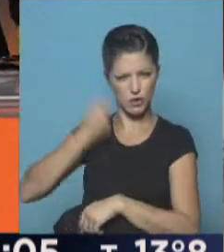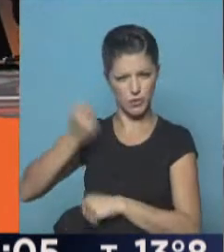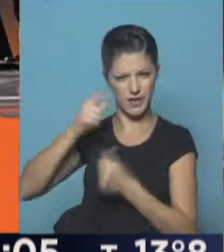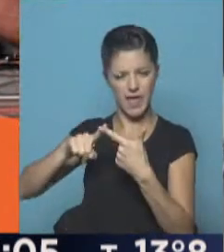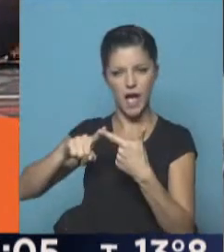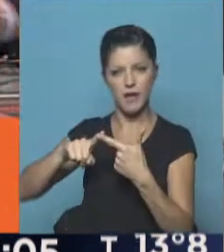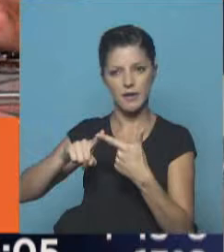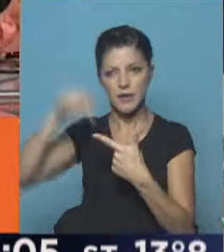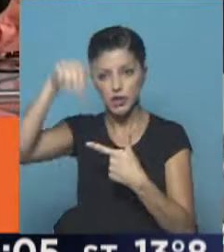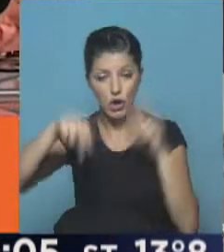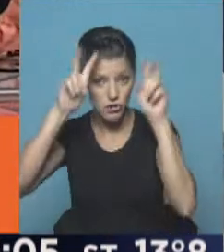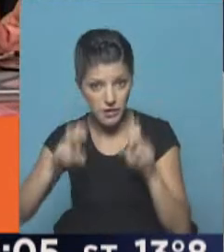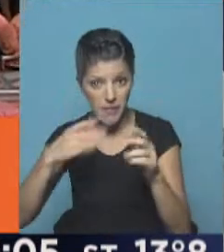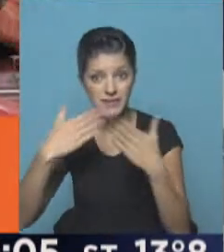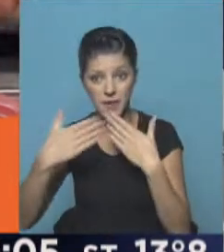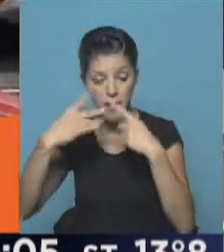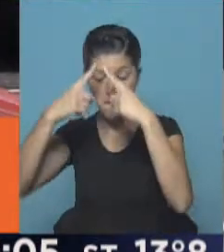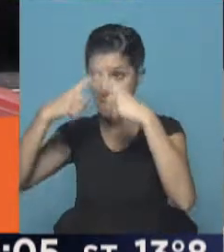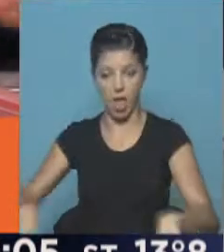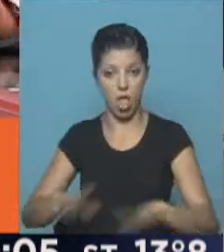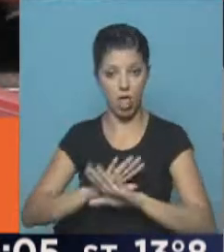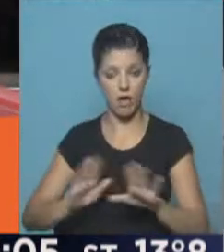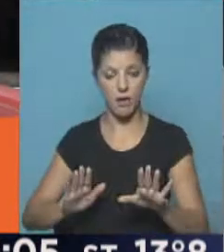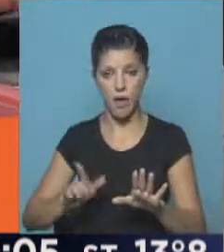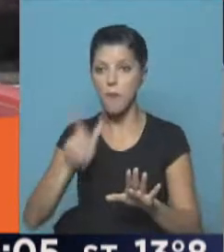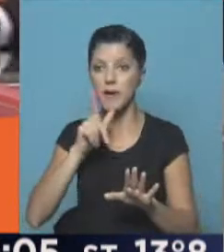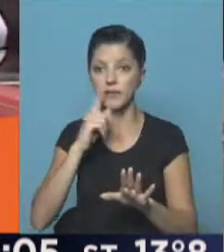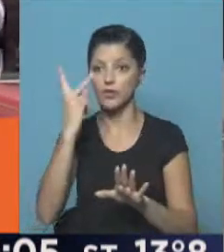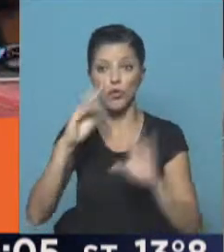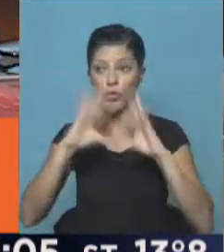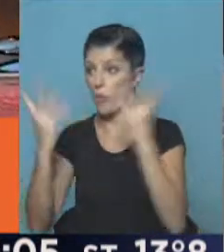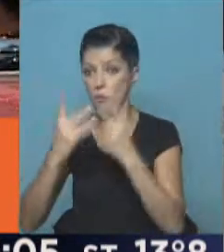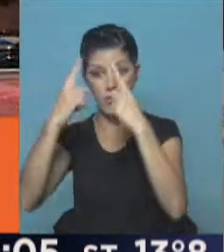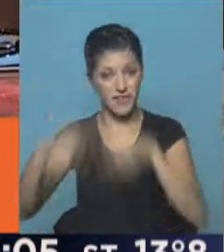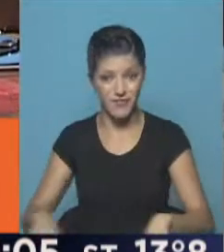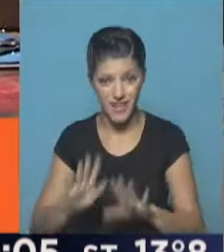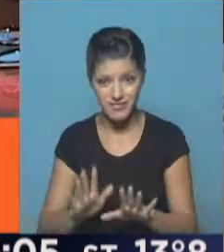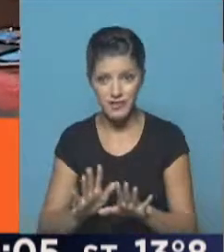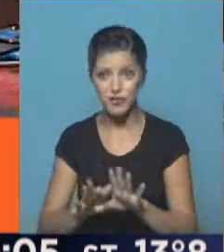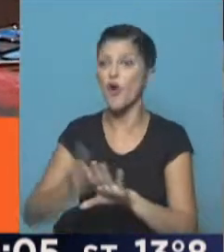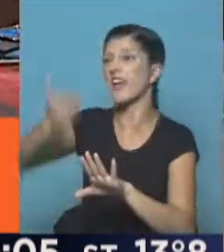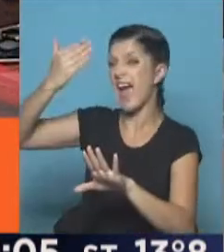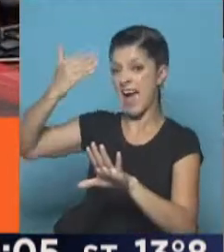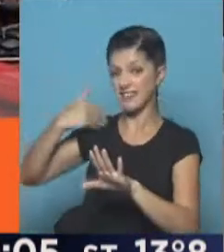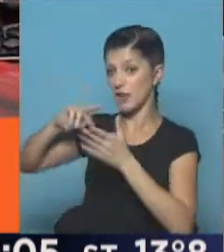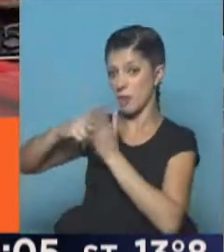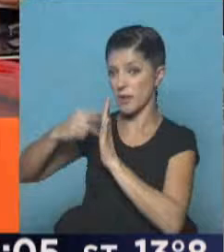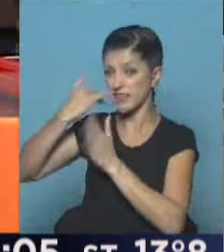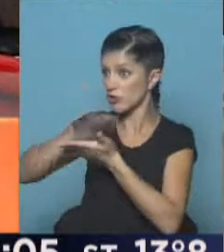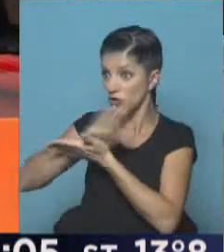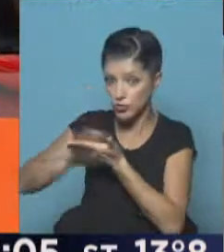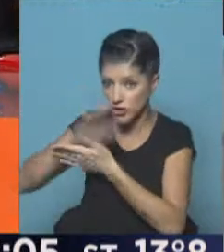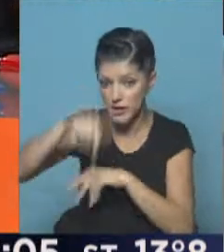tiene hoy el G20. Es absolutamente diferente. Pareciera que estuviéramos hablando de dos mundos diferentes o que aquel mundo y aquellos problemas ya se hubieran